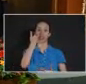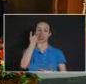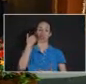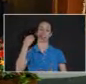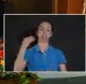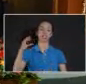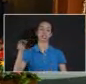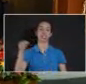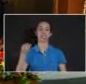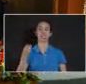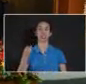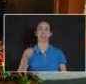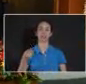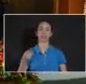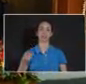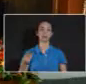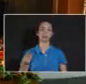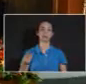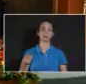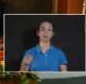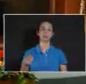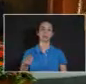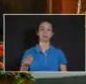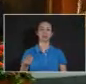médico que me ayude? ¿Qué puede ser eso?